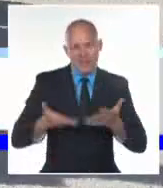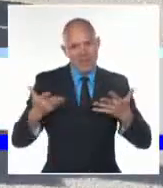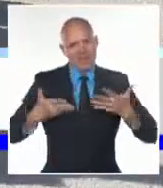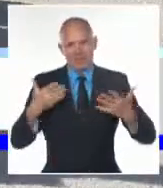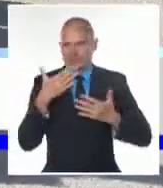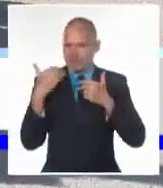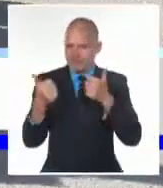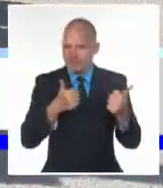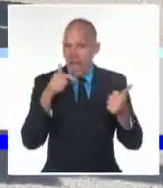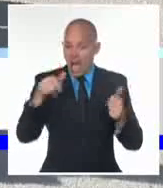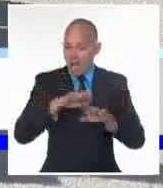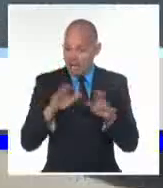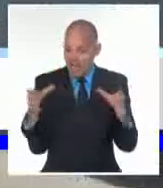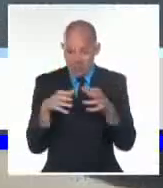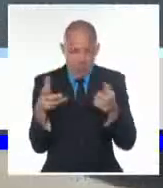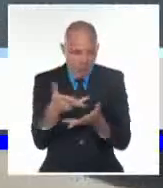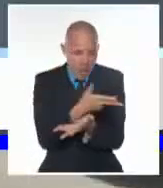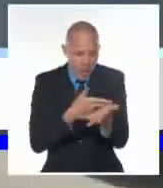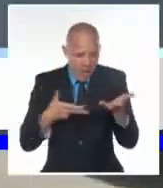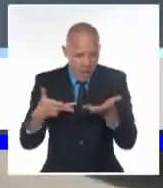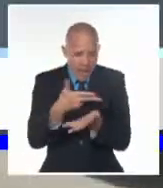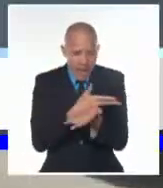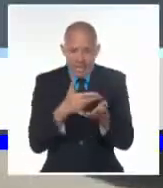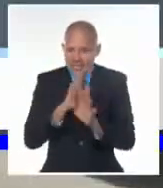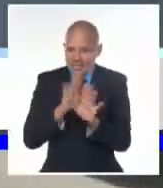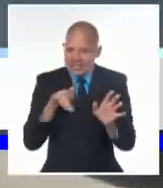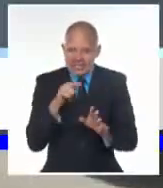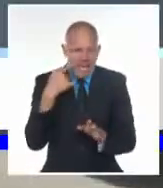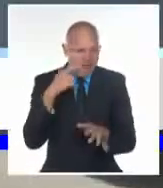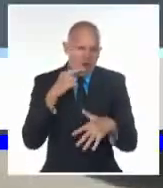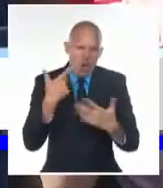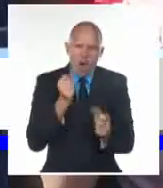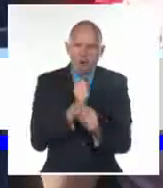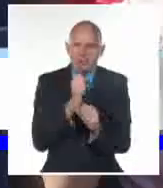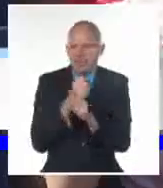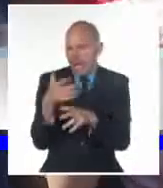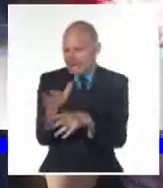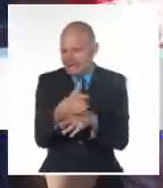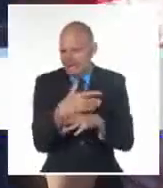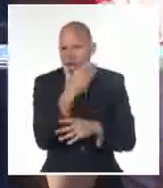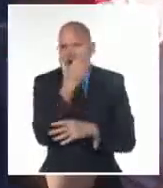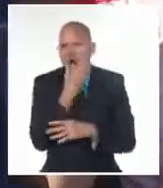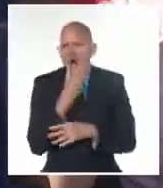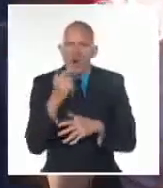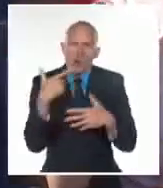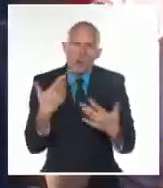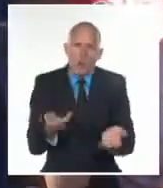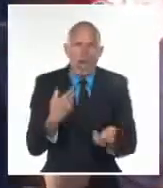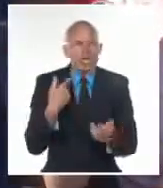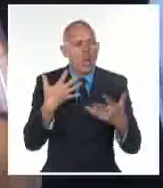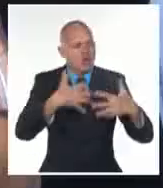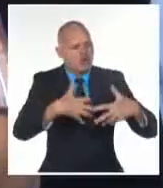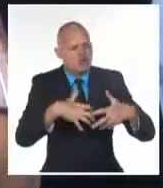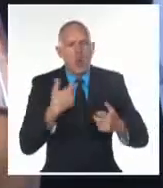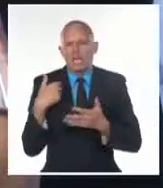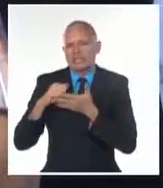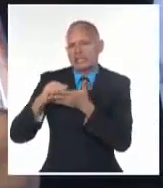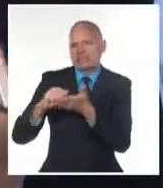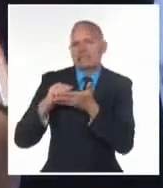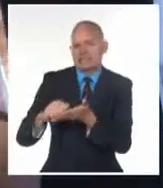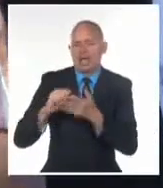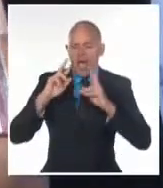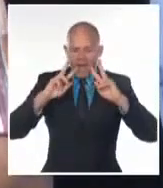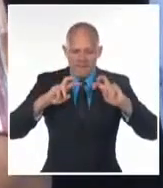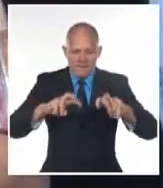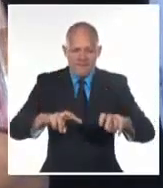del debate en este encuentro, donde se compartieron las experiencias de los Pinos Nuevos en áreas como la producción, los servicios y la